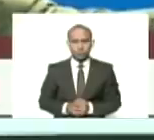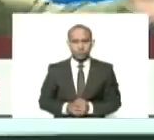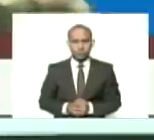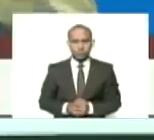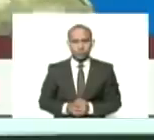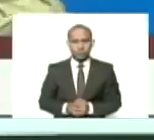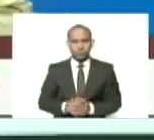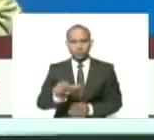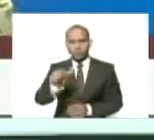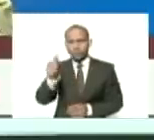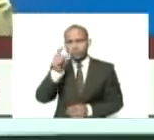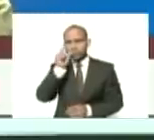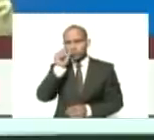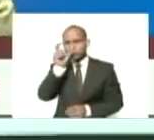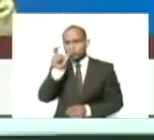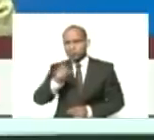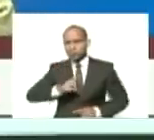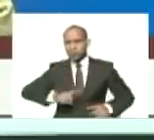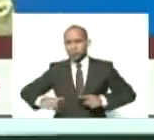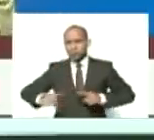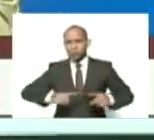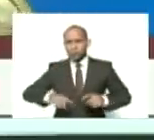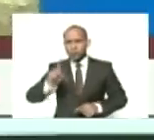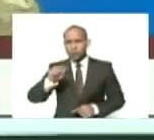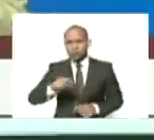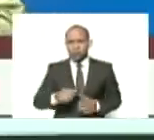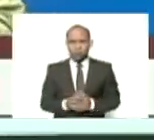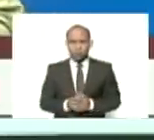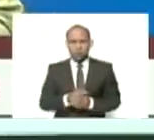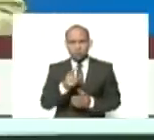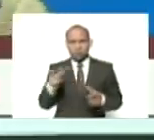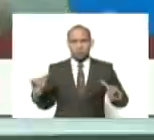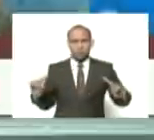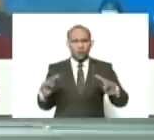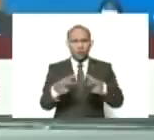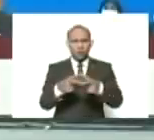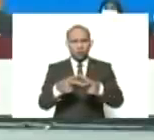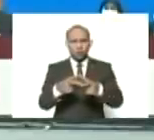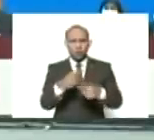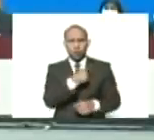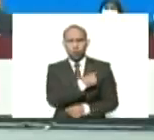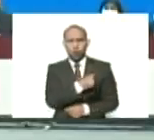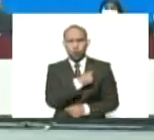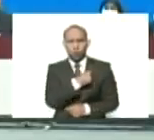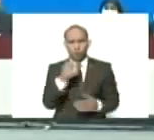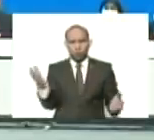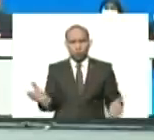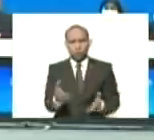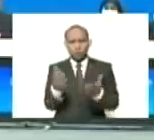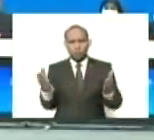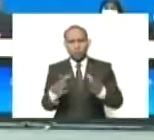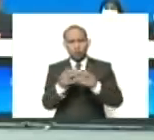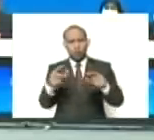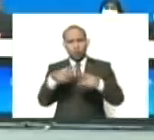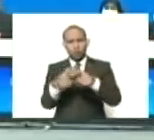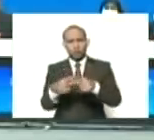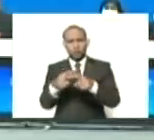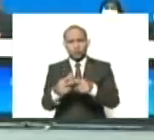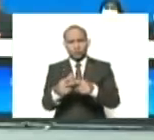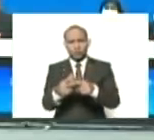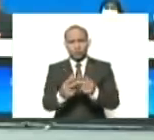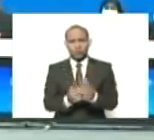al compañero coordinador del comité promotor. Hagan una reunión del comité promotor con todos los instrumentos que tenemos, los que he dicho y los que se